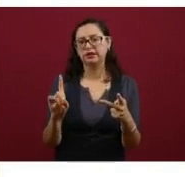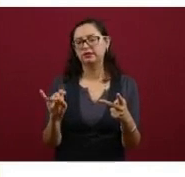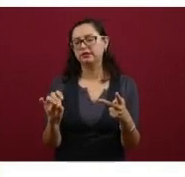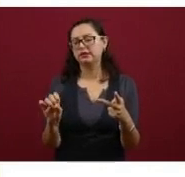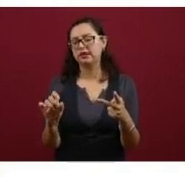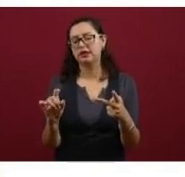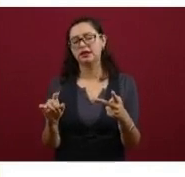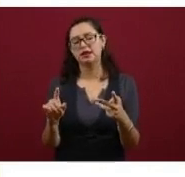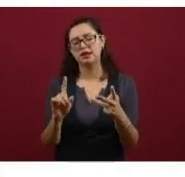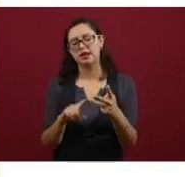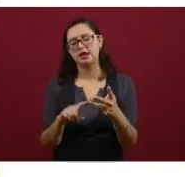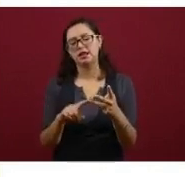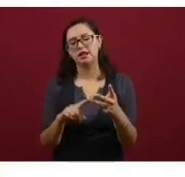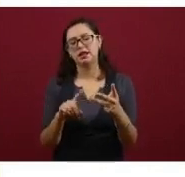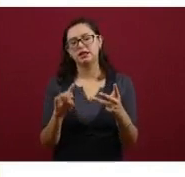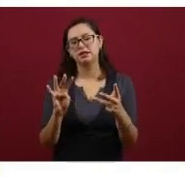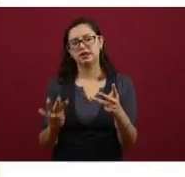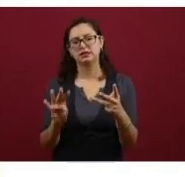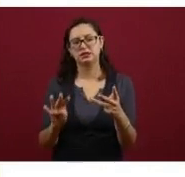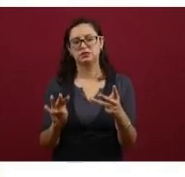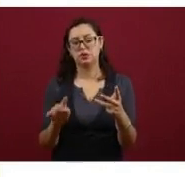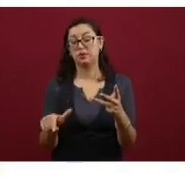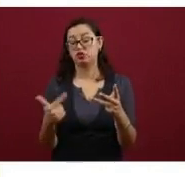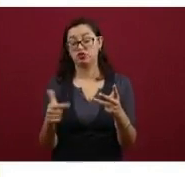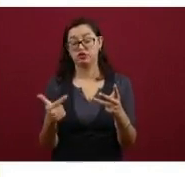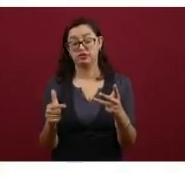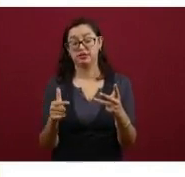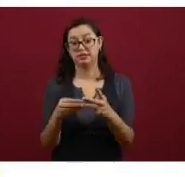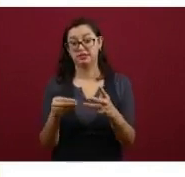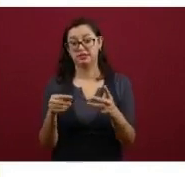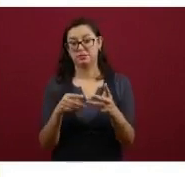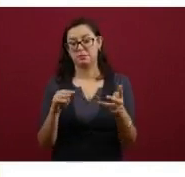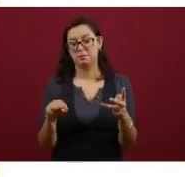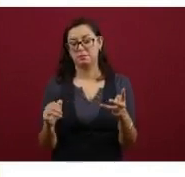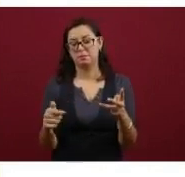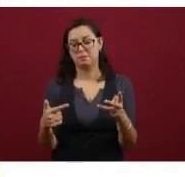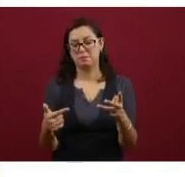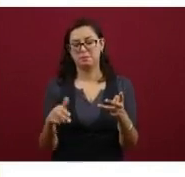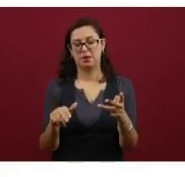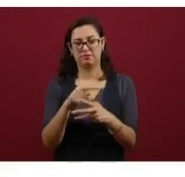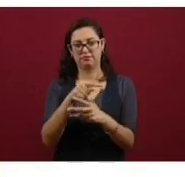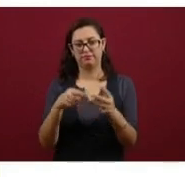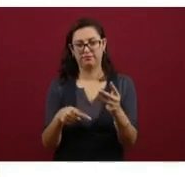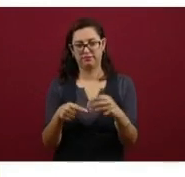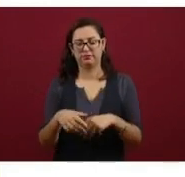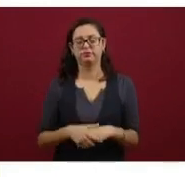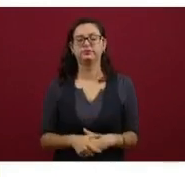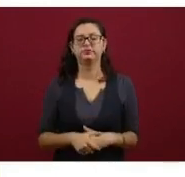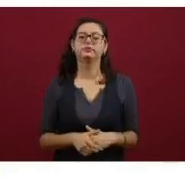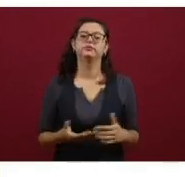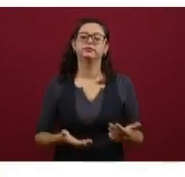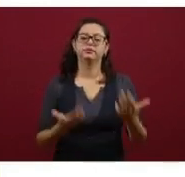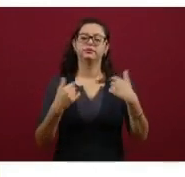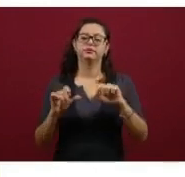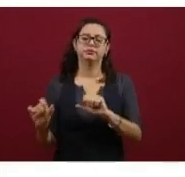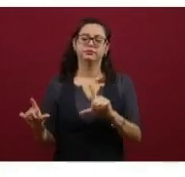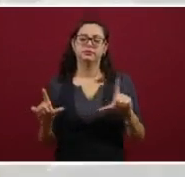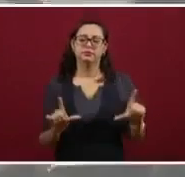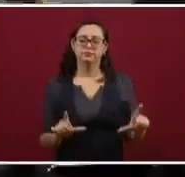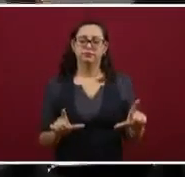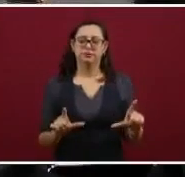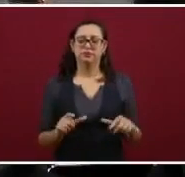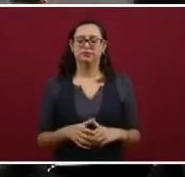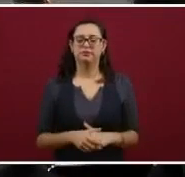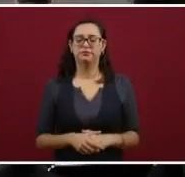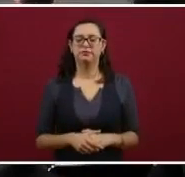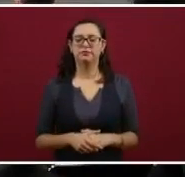diésel y 19 pesos con 12 centavos el litro de gasolina regular. Y ahora vamos a ver lo que se